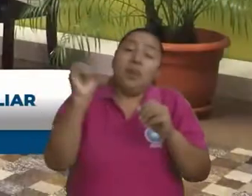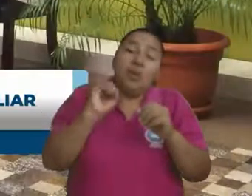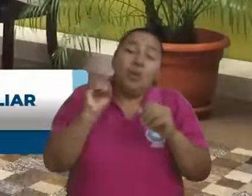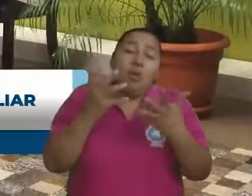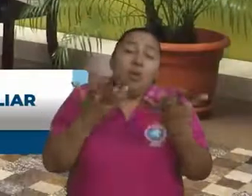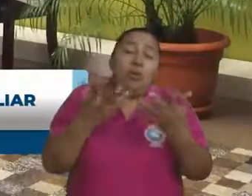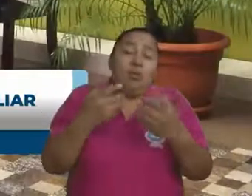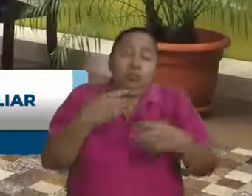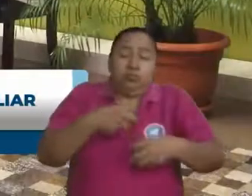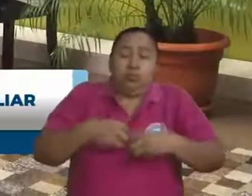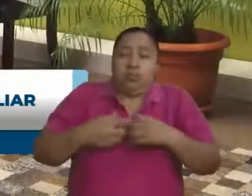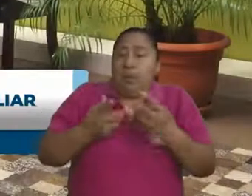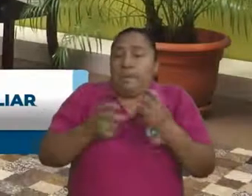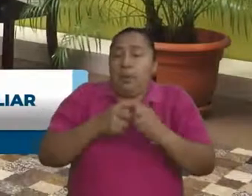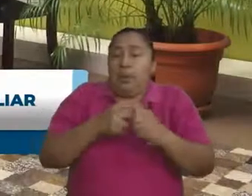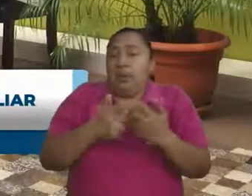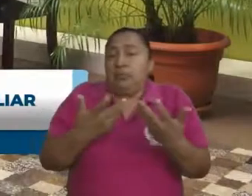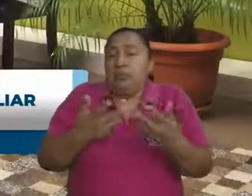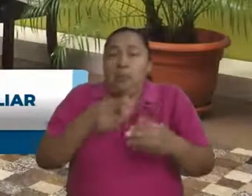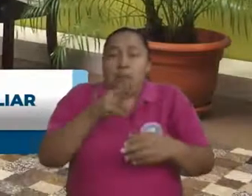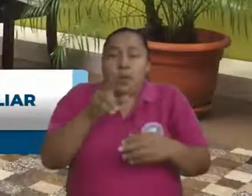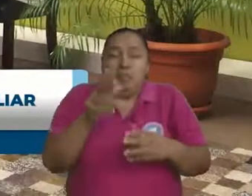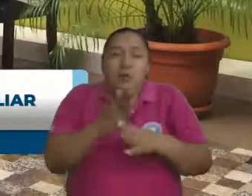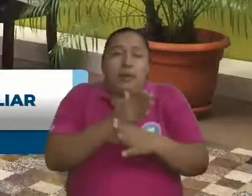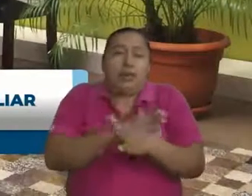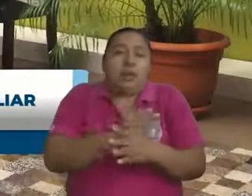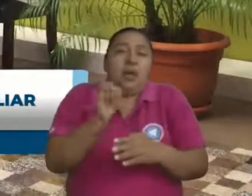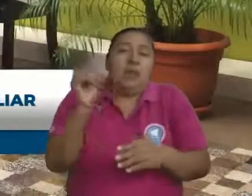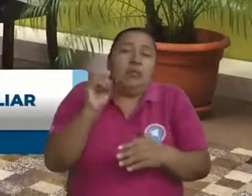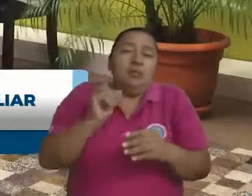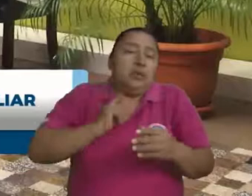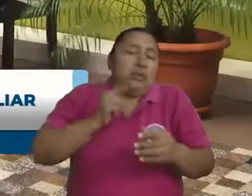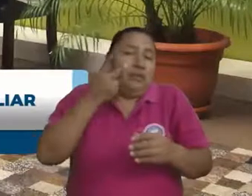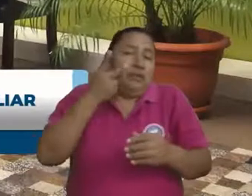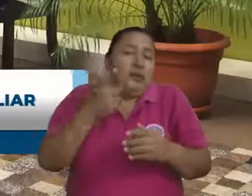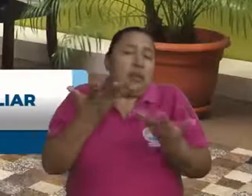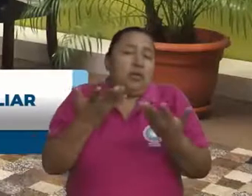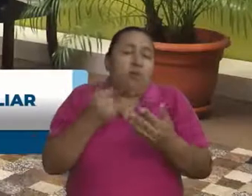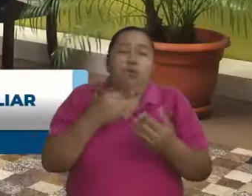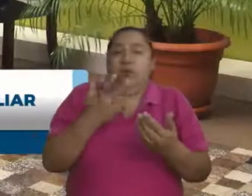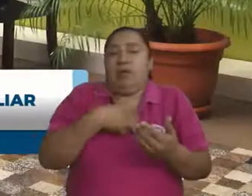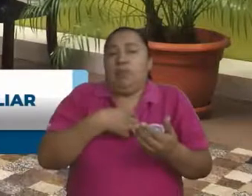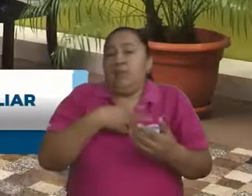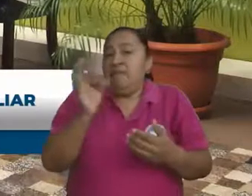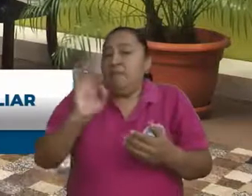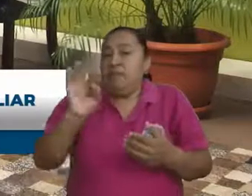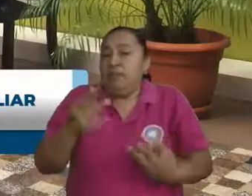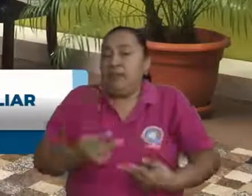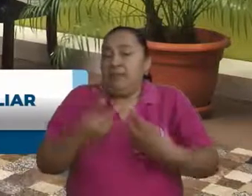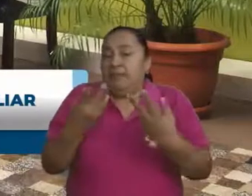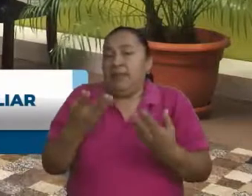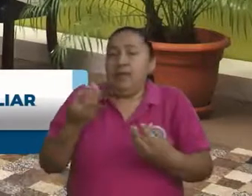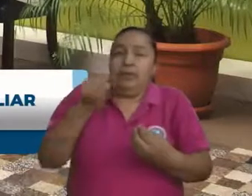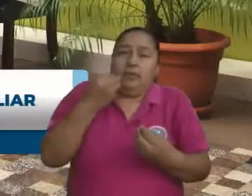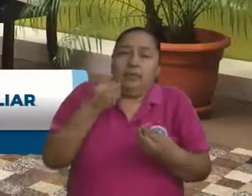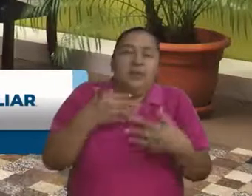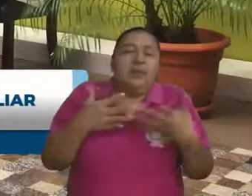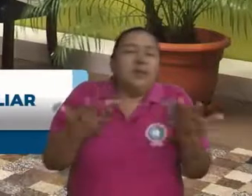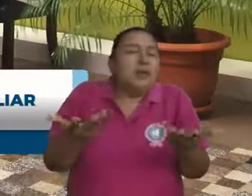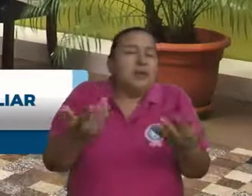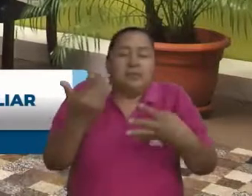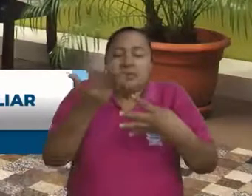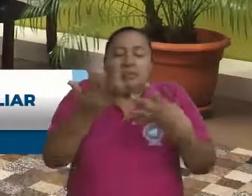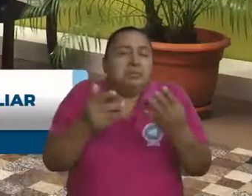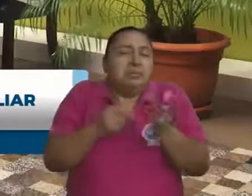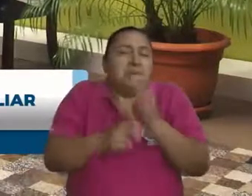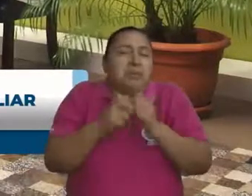y los órganos obviamente ya no son los mismos que antes. ¿Tiene que ver con eso, con el estilo de vida también, con la alimentación? ¿Qué factores